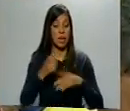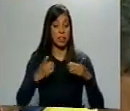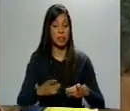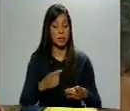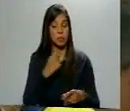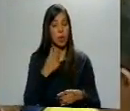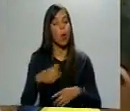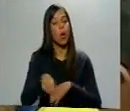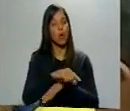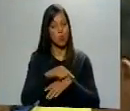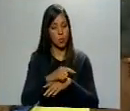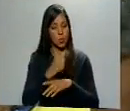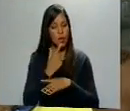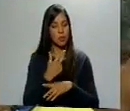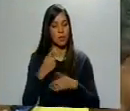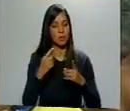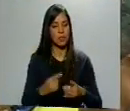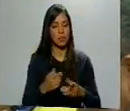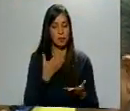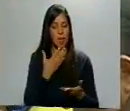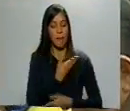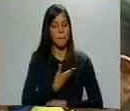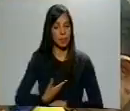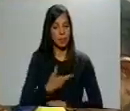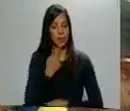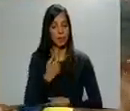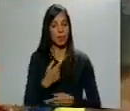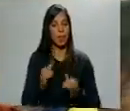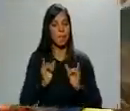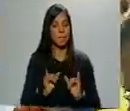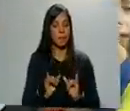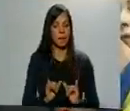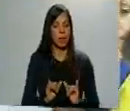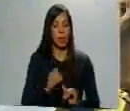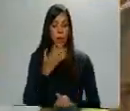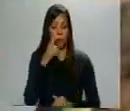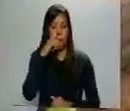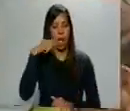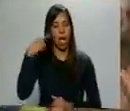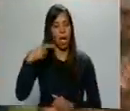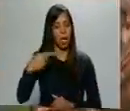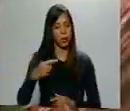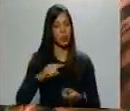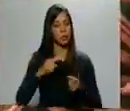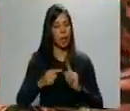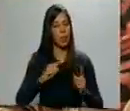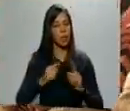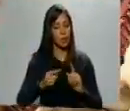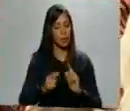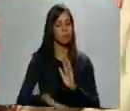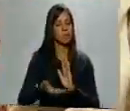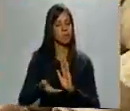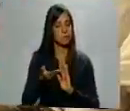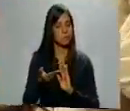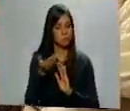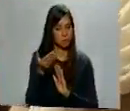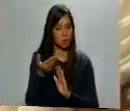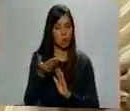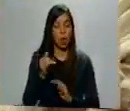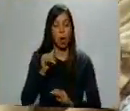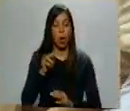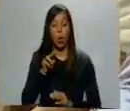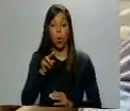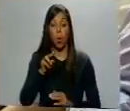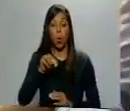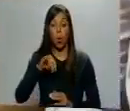Orlando Camacho, la establece en la misma oportunidad, una vez al año, en la misma oportunidad en la que se establece la unidad